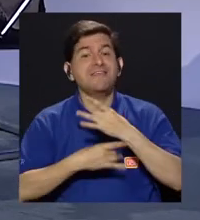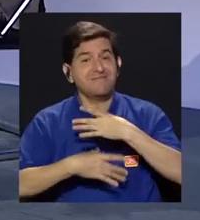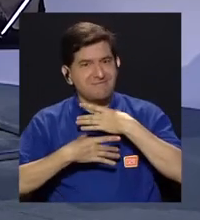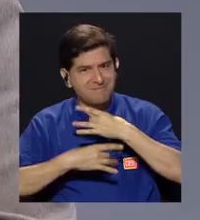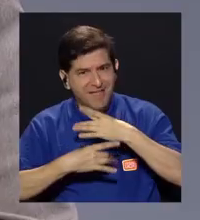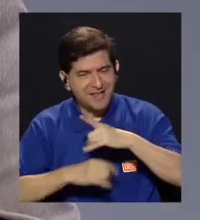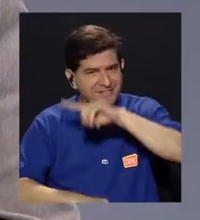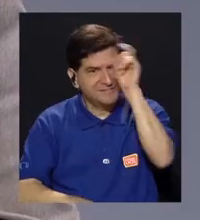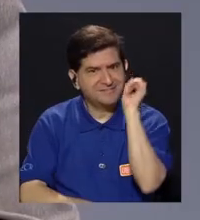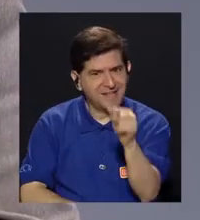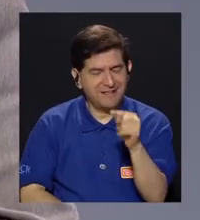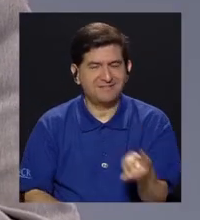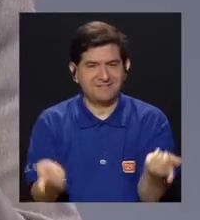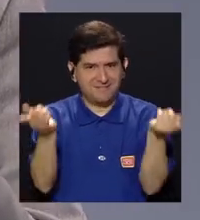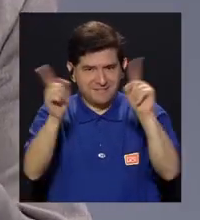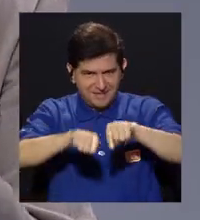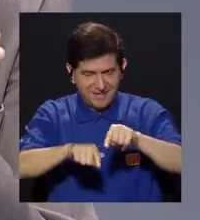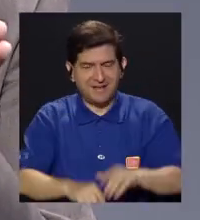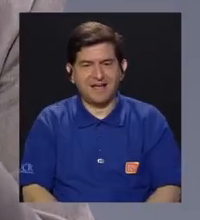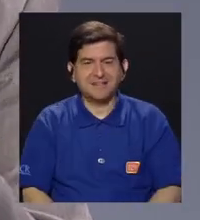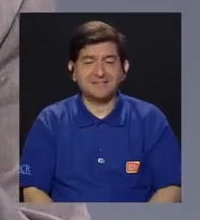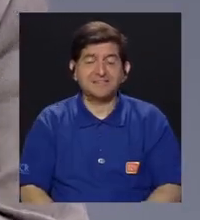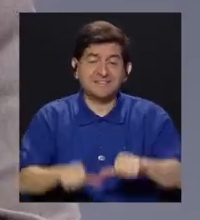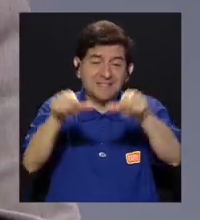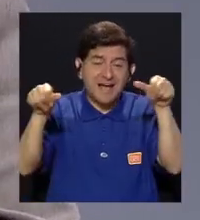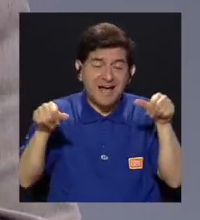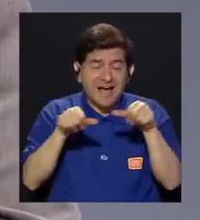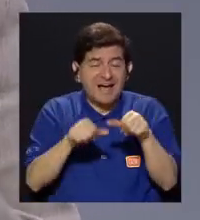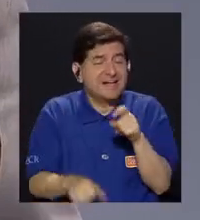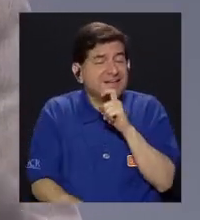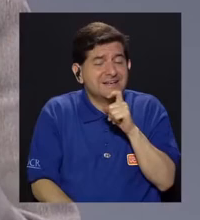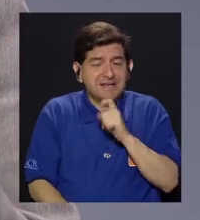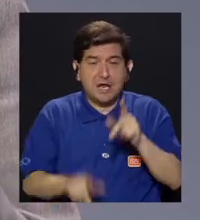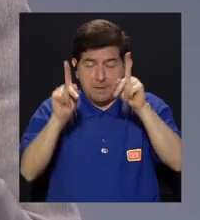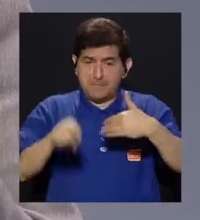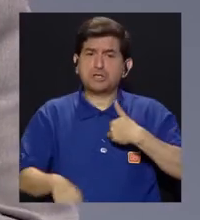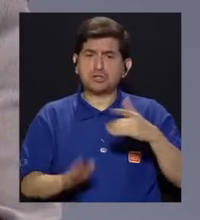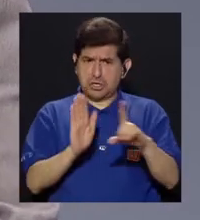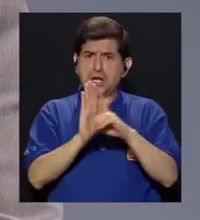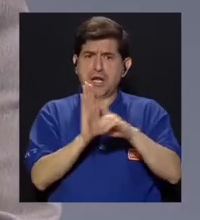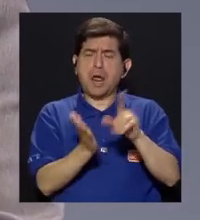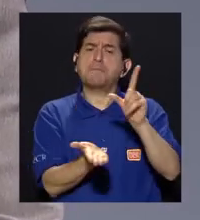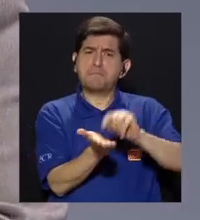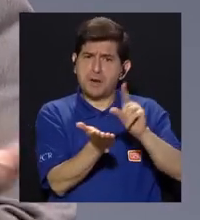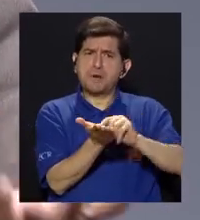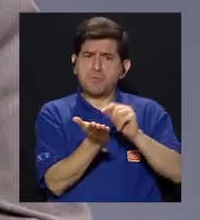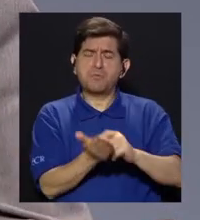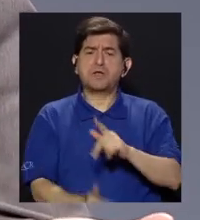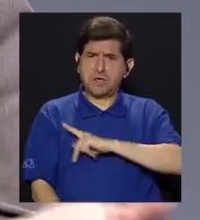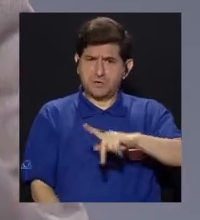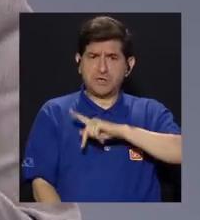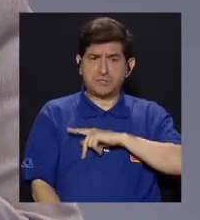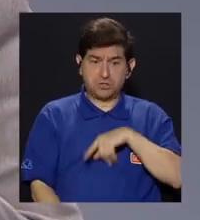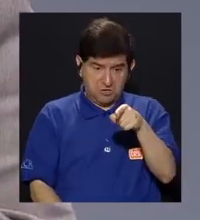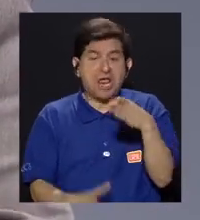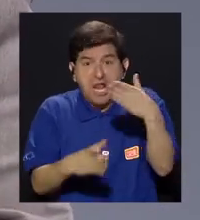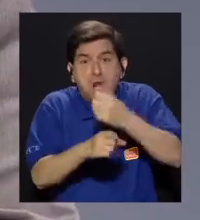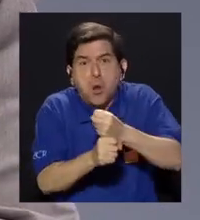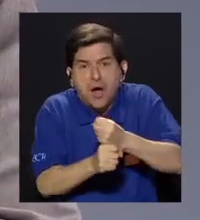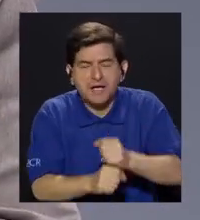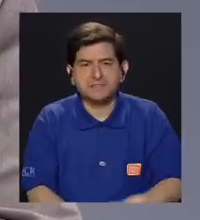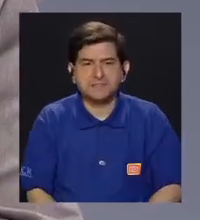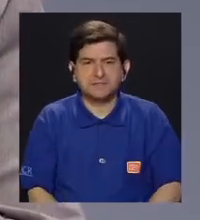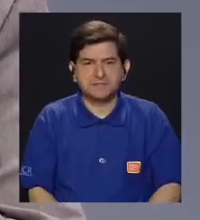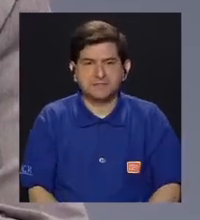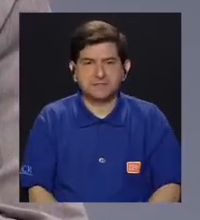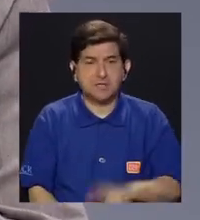que interesante pregunta porque es un caso en la línea gris donde una persona que tiene todo el derecho para publicar este dato personal lo